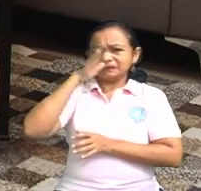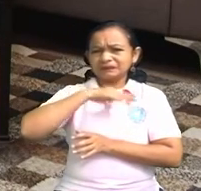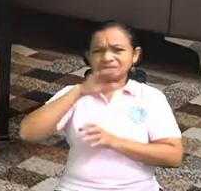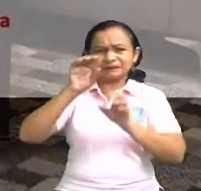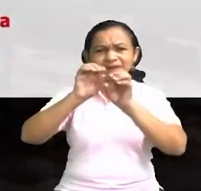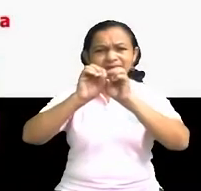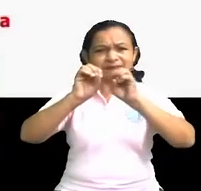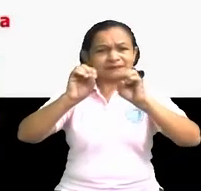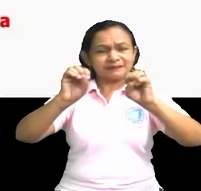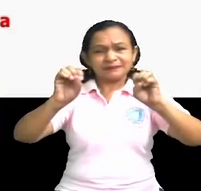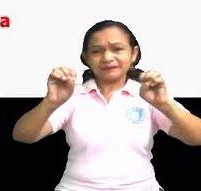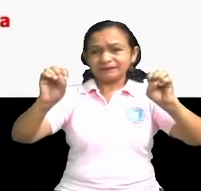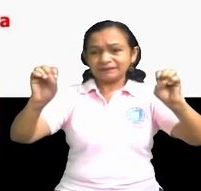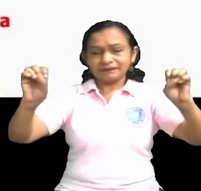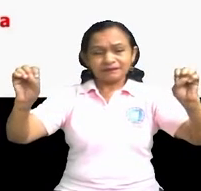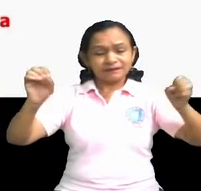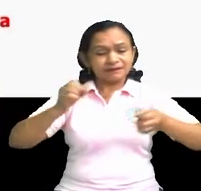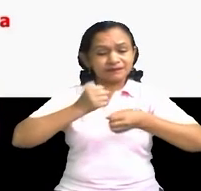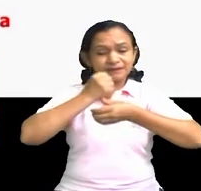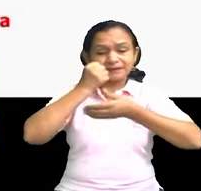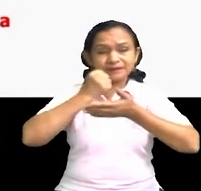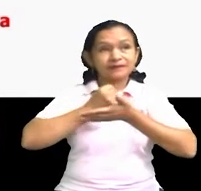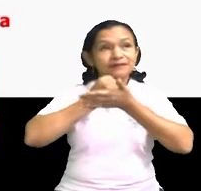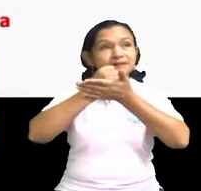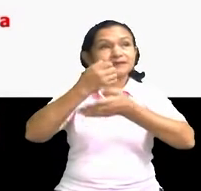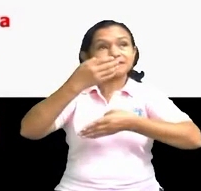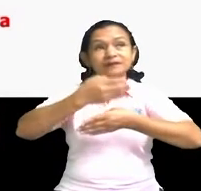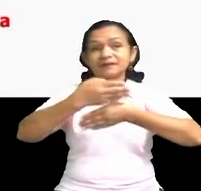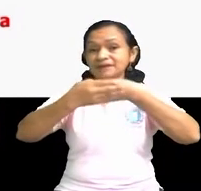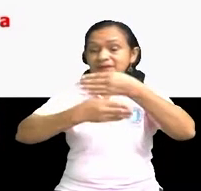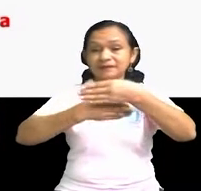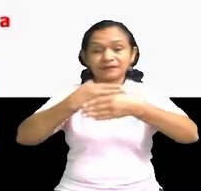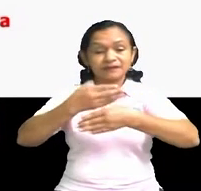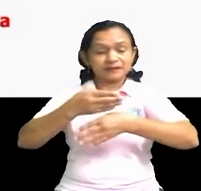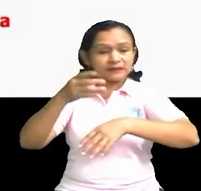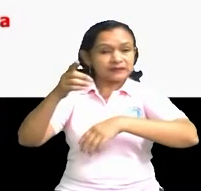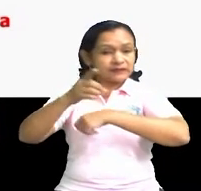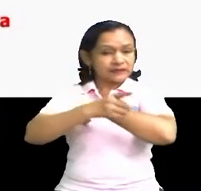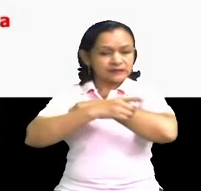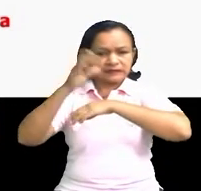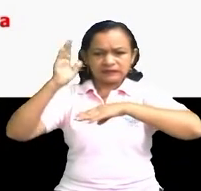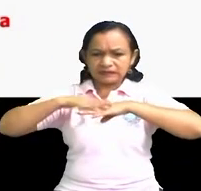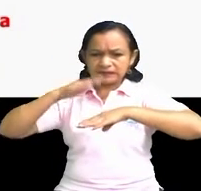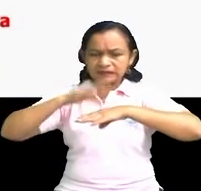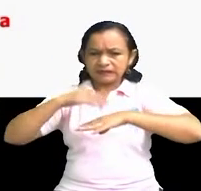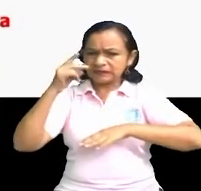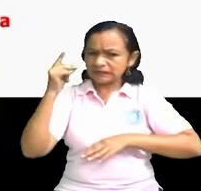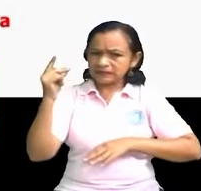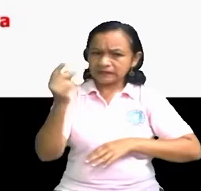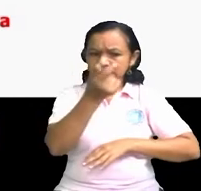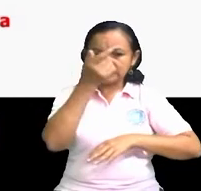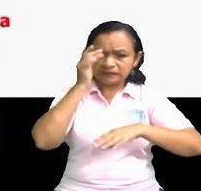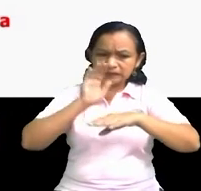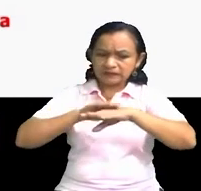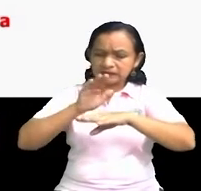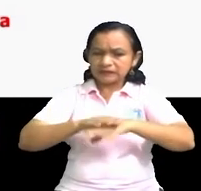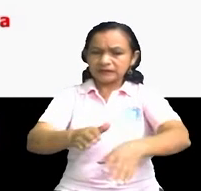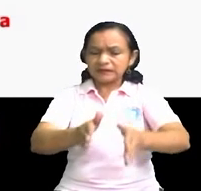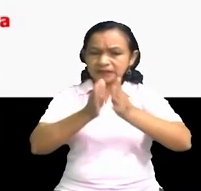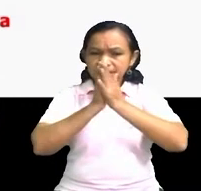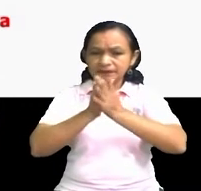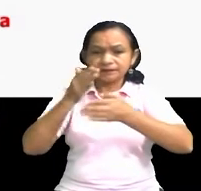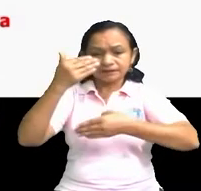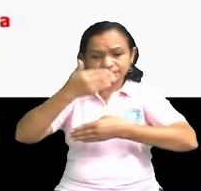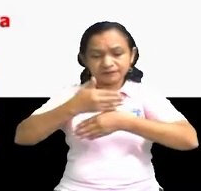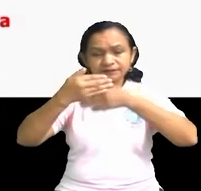hubo ninguna inversión. Inmediatamente el comandante nos instruyó construir